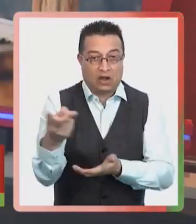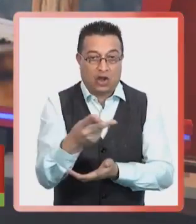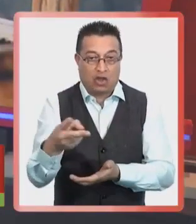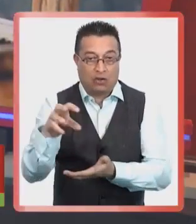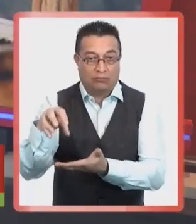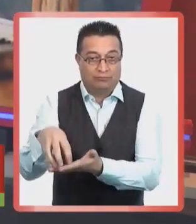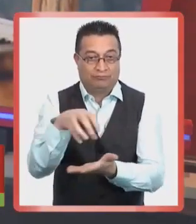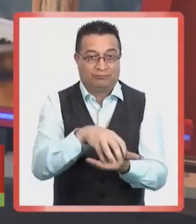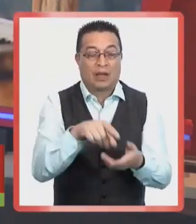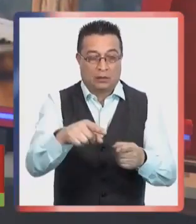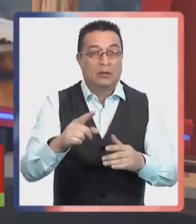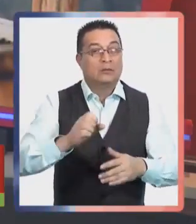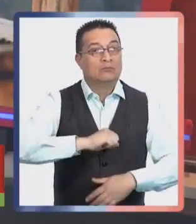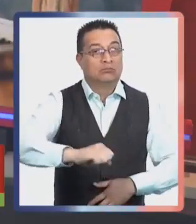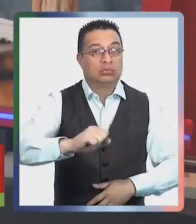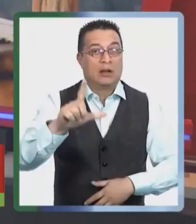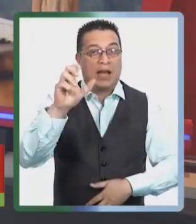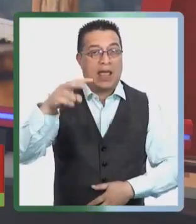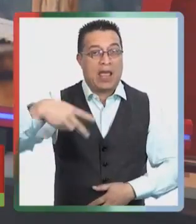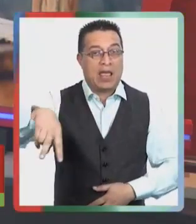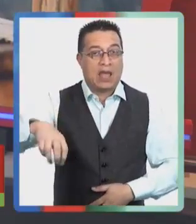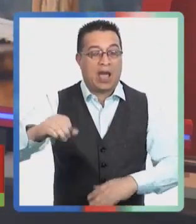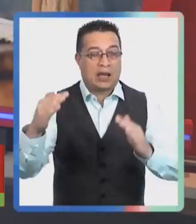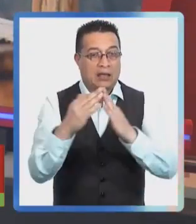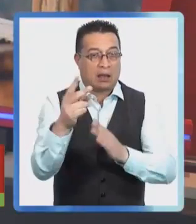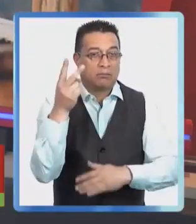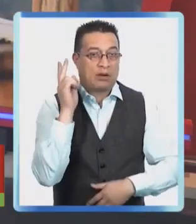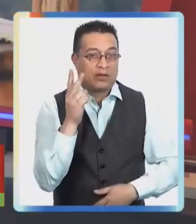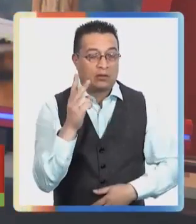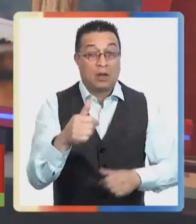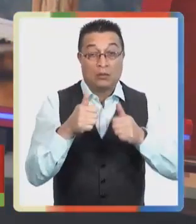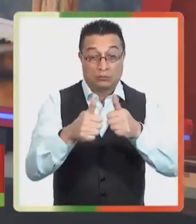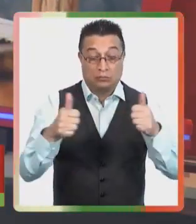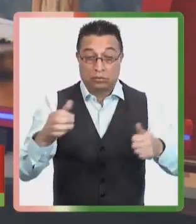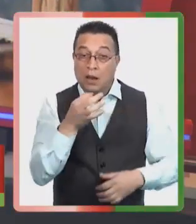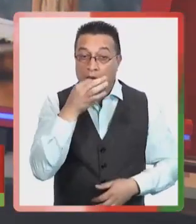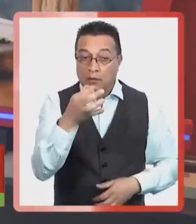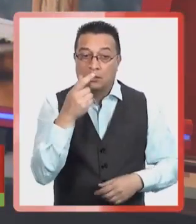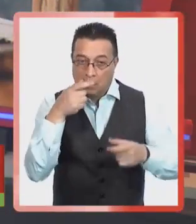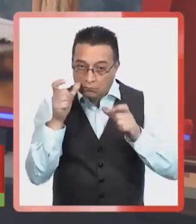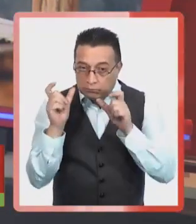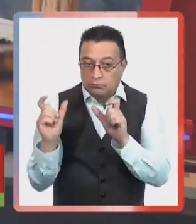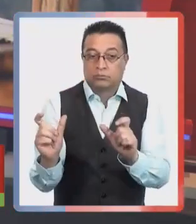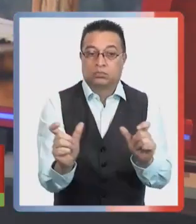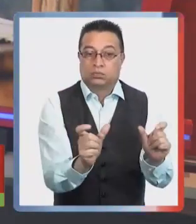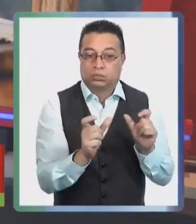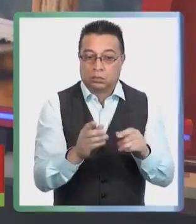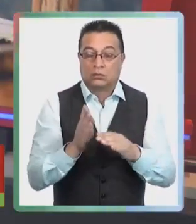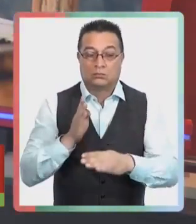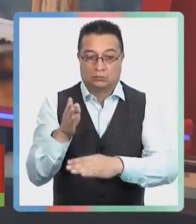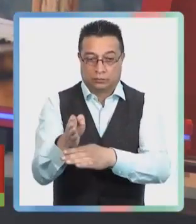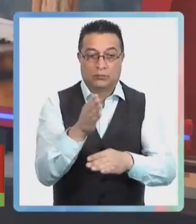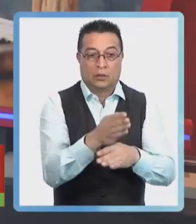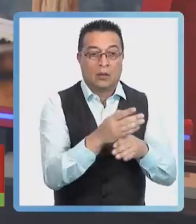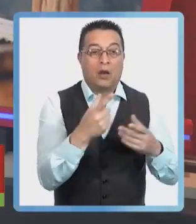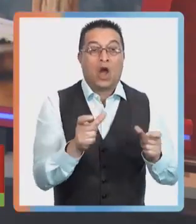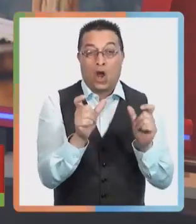una medida que restringe el uso de artefactos a leña en las casas las autoridades aseguran que habrás fiscalizaciones